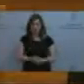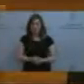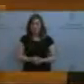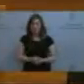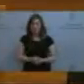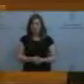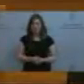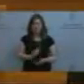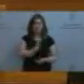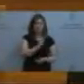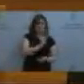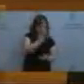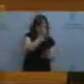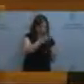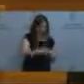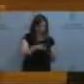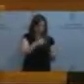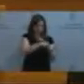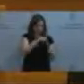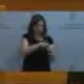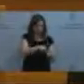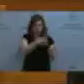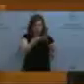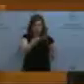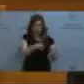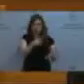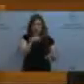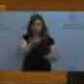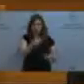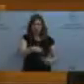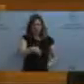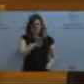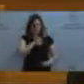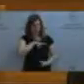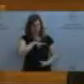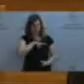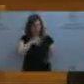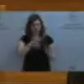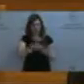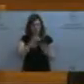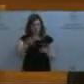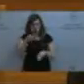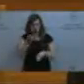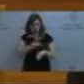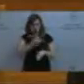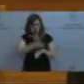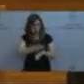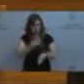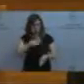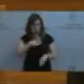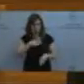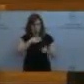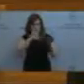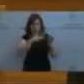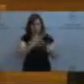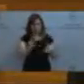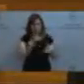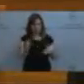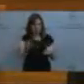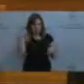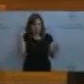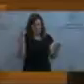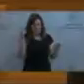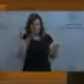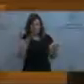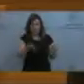usted, reclamarle, ¿por qué? En respuesta a eso, que es mi obligación, usted tiene que ofender. Tiene que ofender,